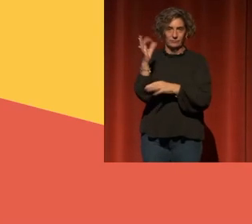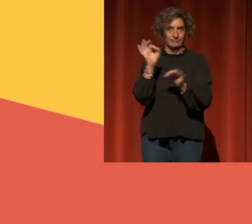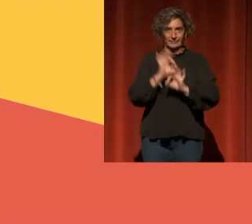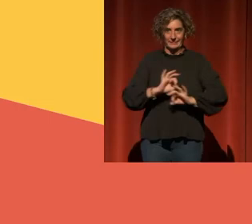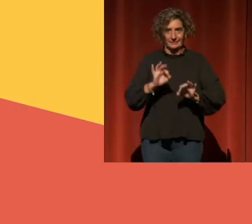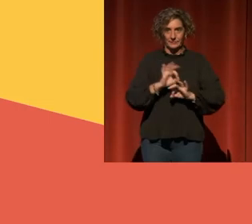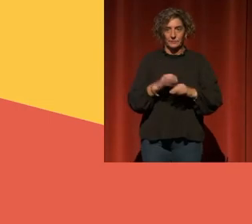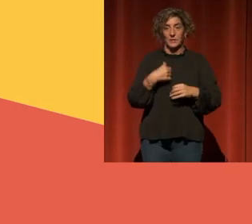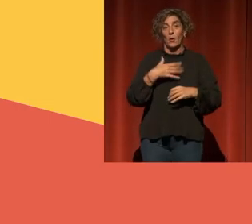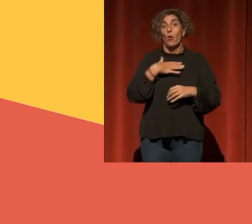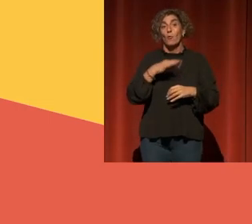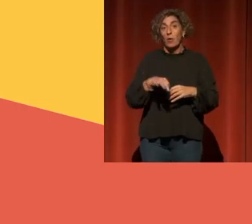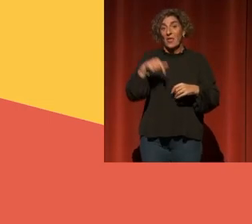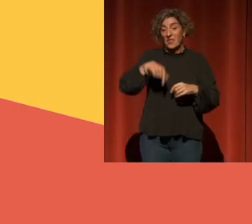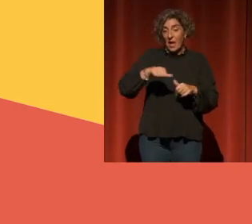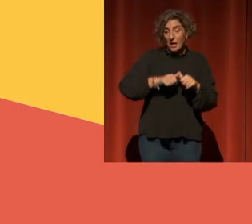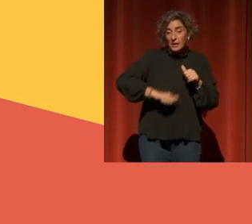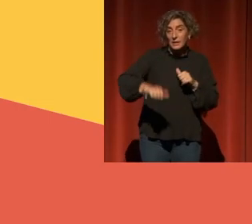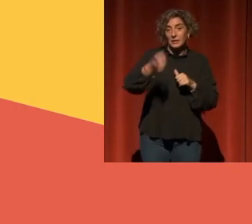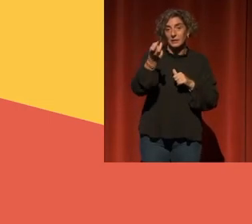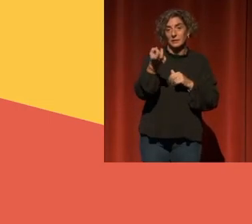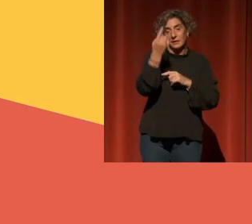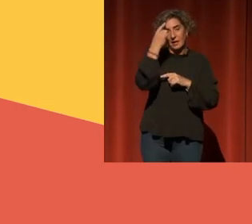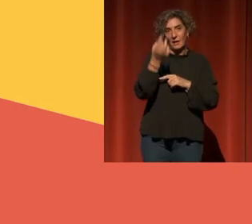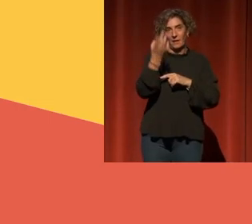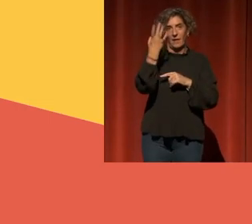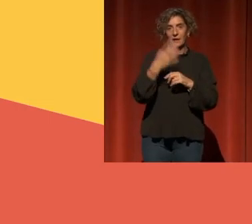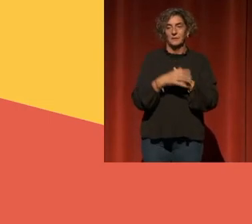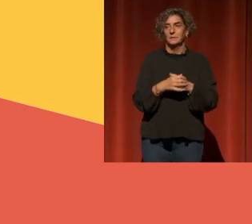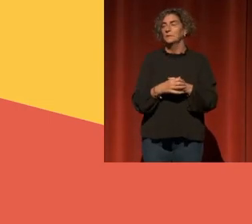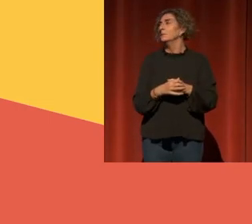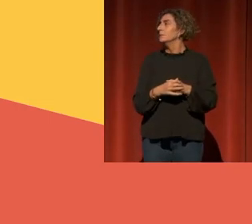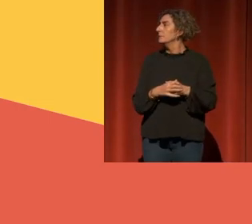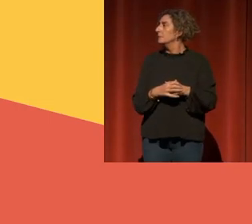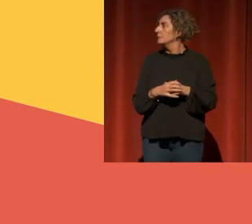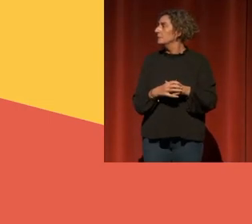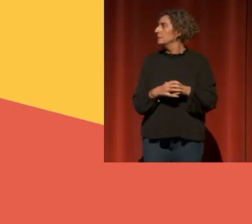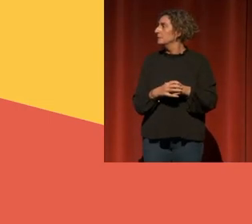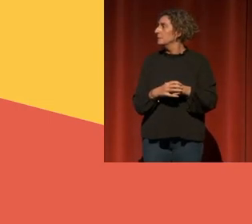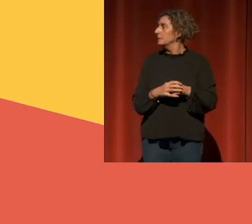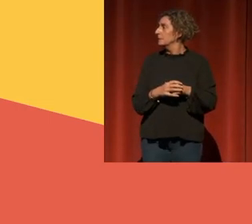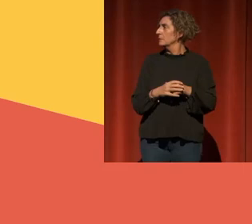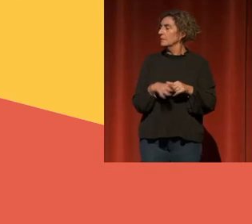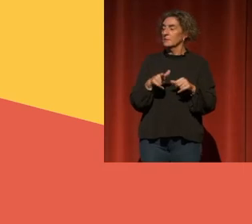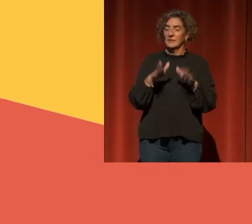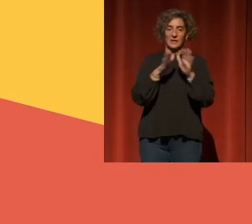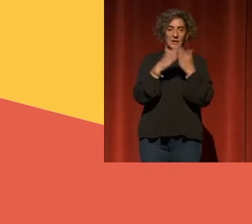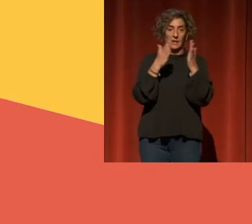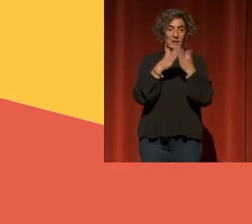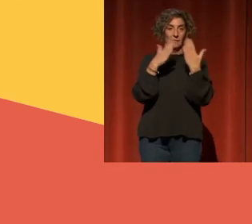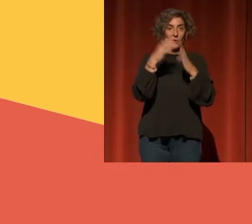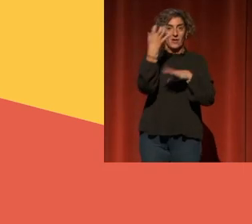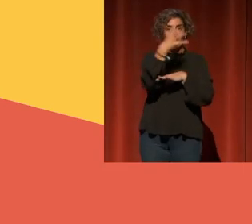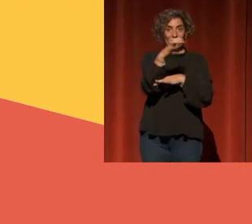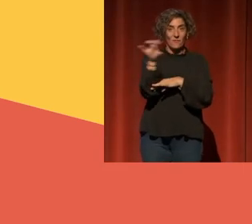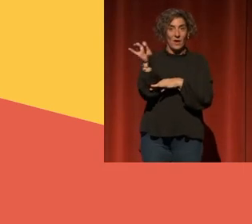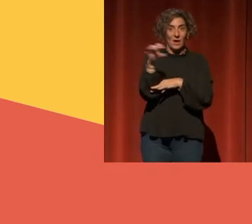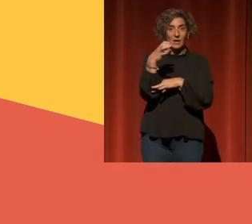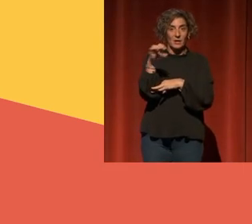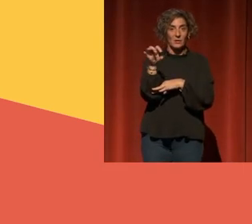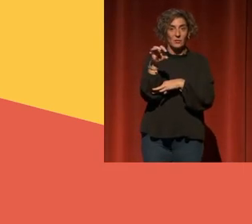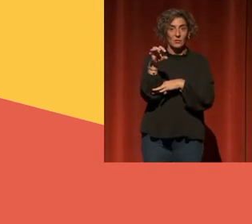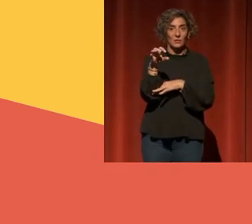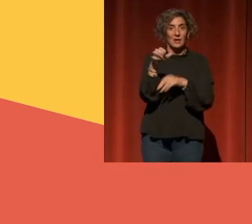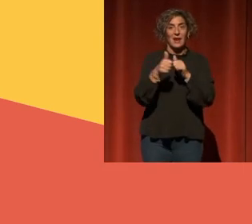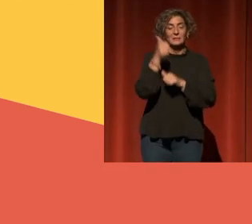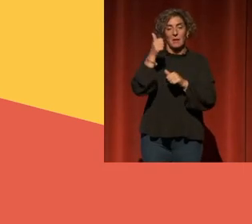aquí salga alguna idea Bueno en cualquier caso las bibliotecas faro recordemos son las